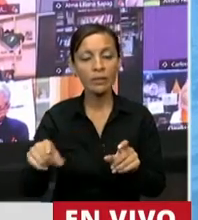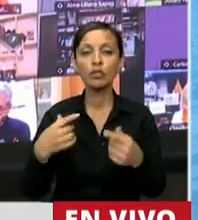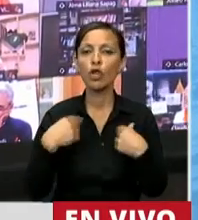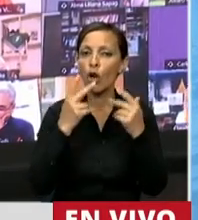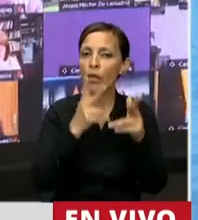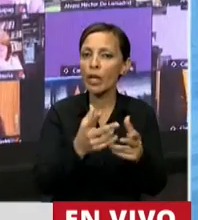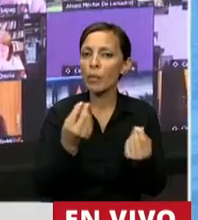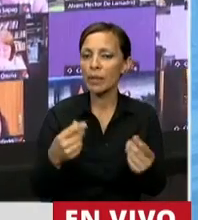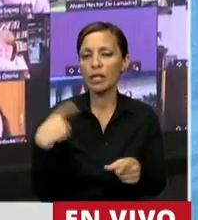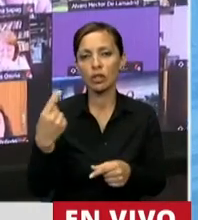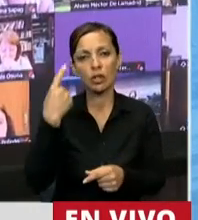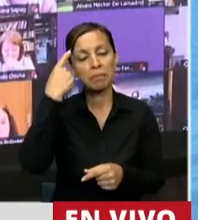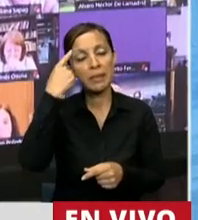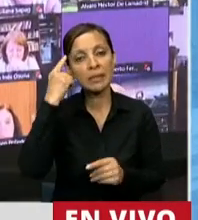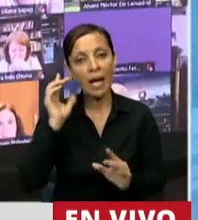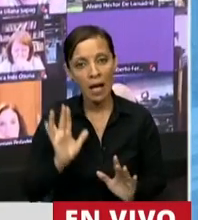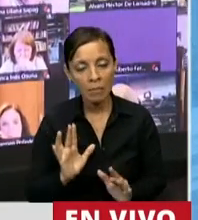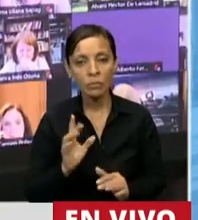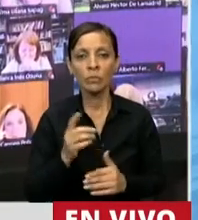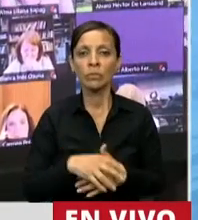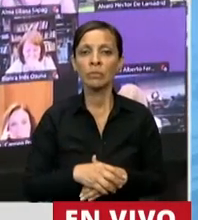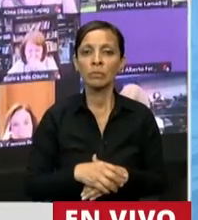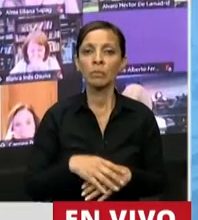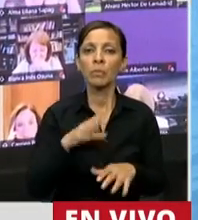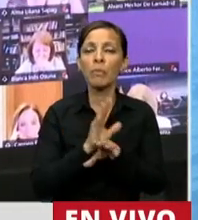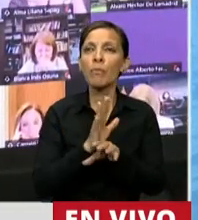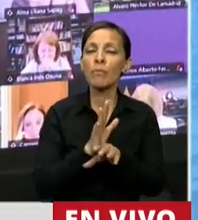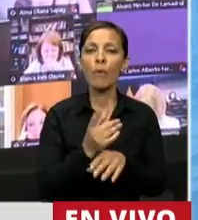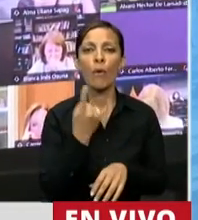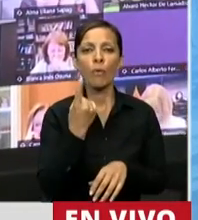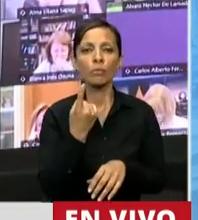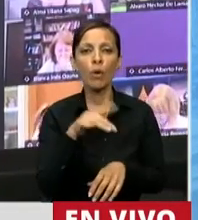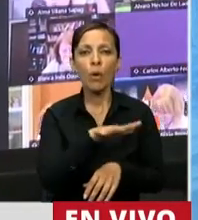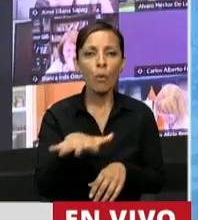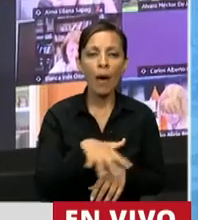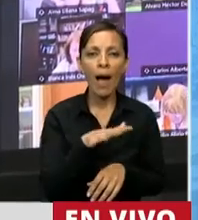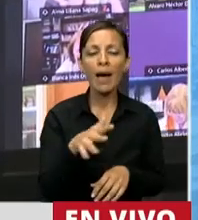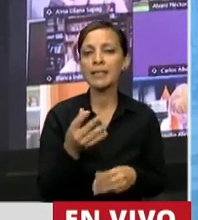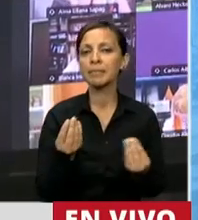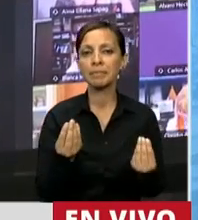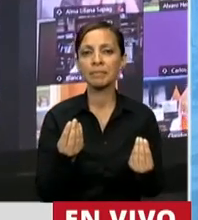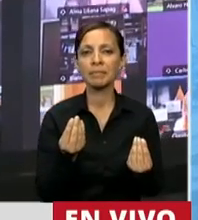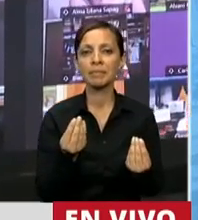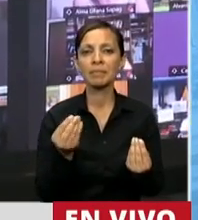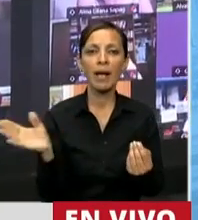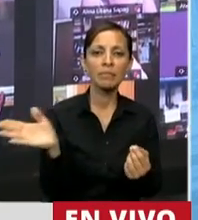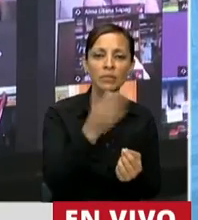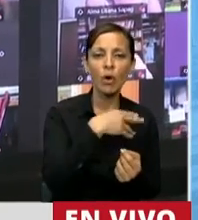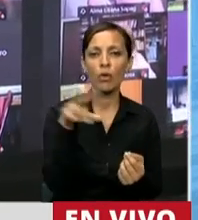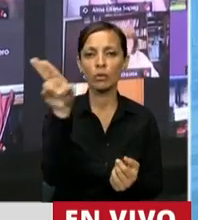lo consideramos, si se quiere, presidente, como un espacio para donde todos y